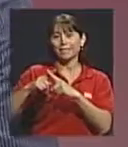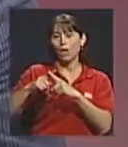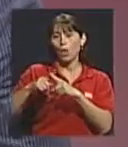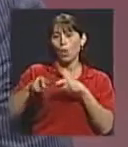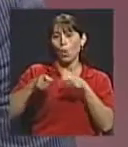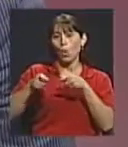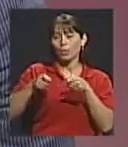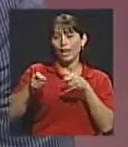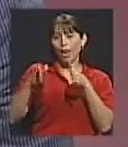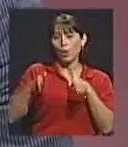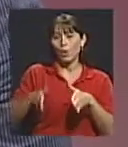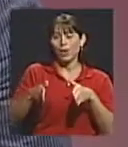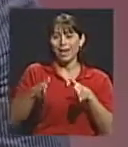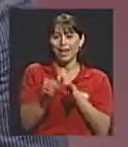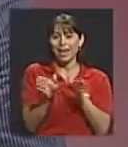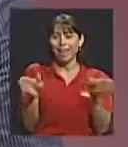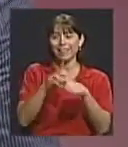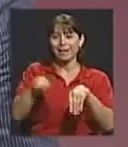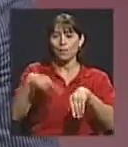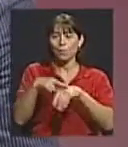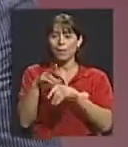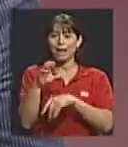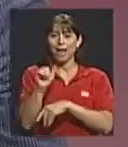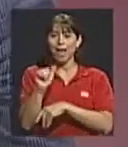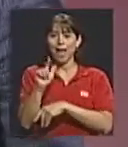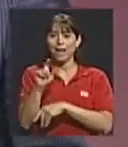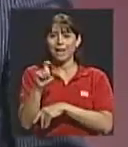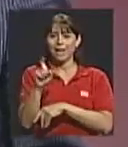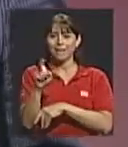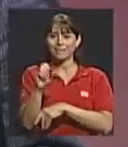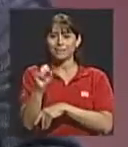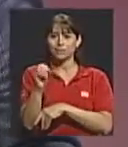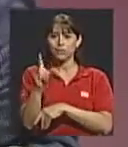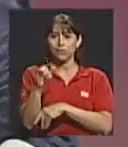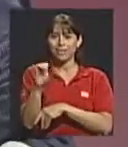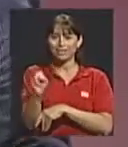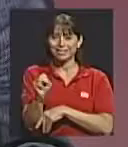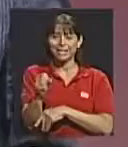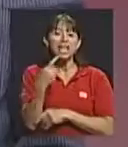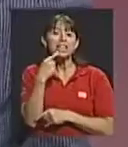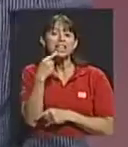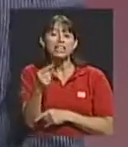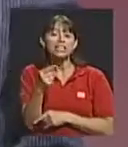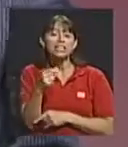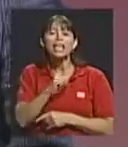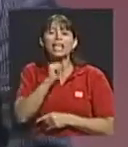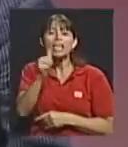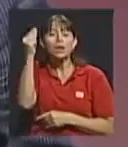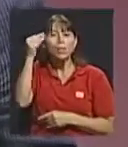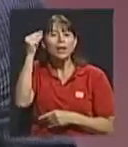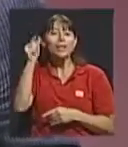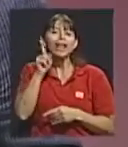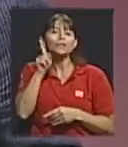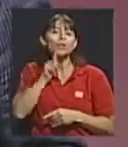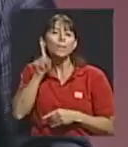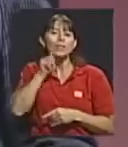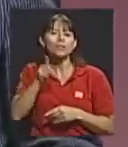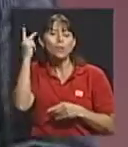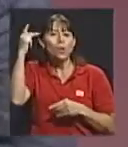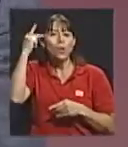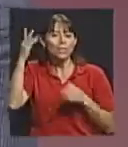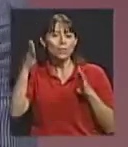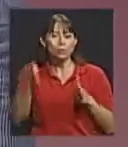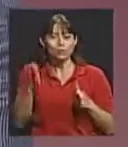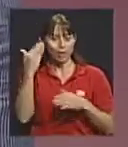Alex Solís en el cual don Alex afirma que la ingobernabilidad idad es un mito de los políticos que no saben gobernar